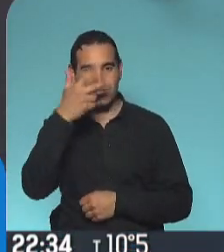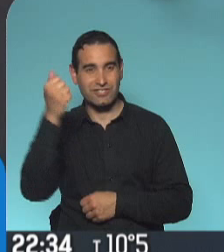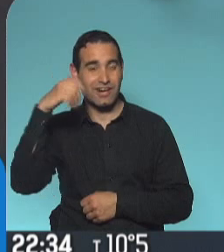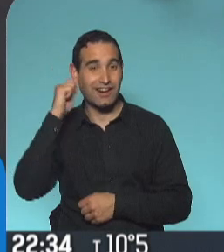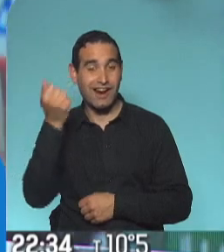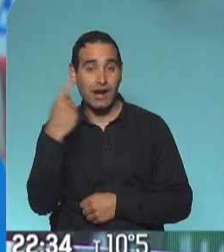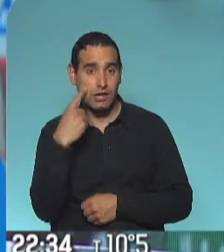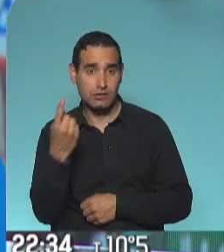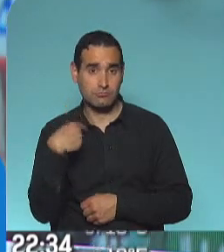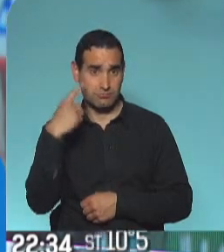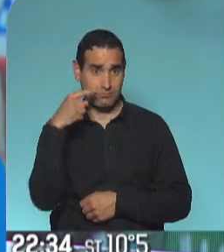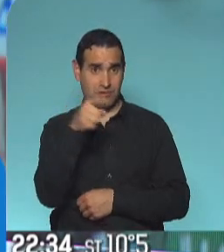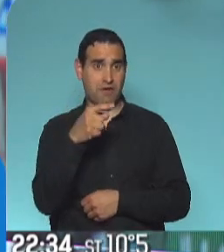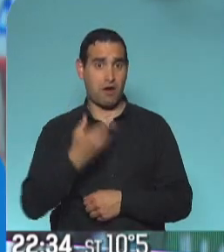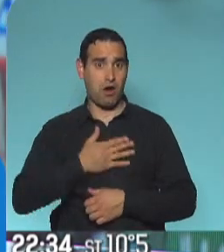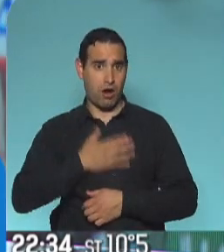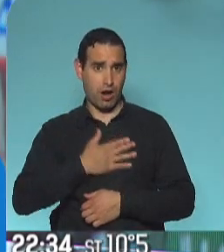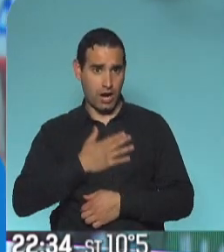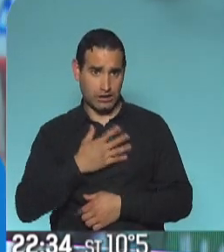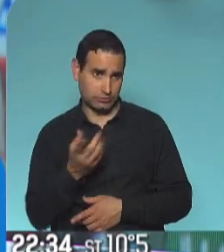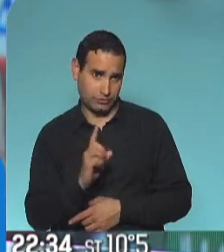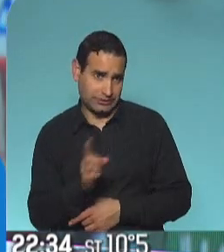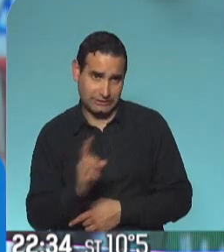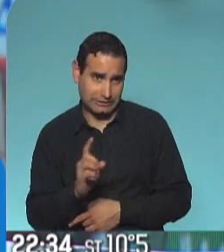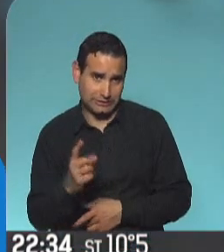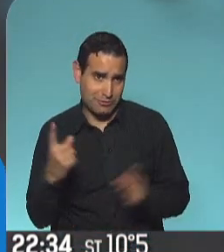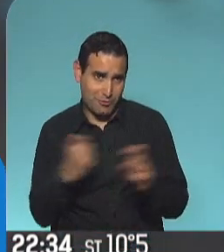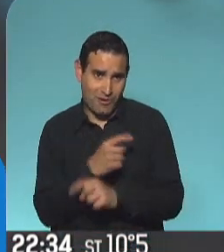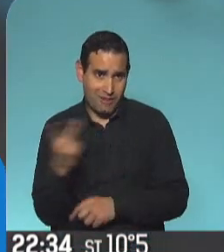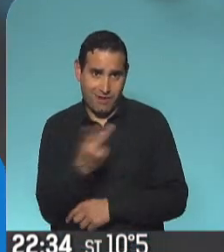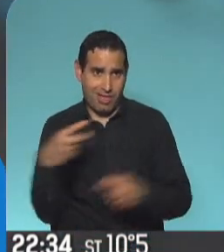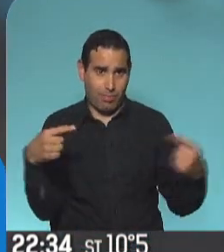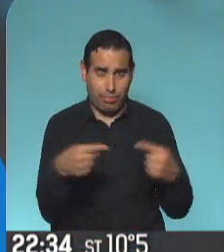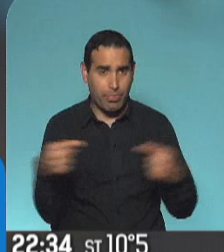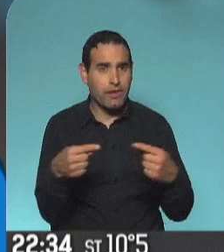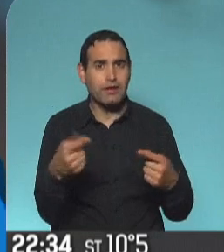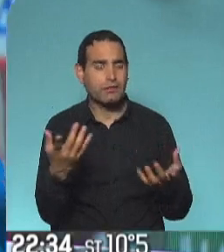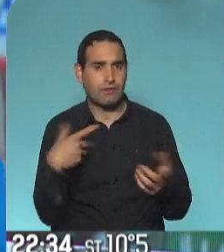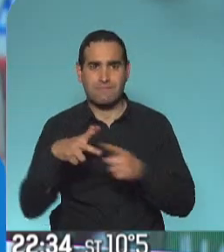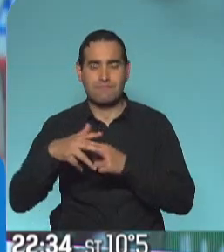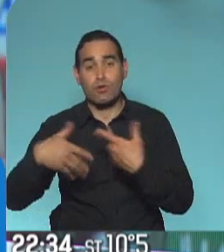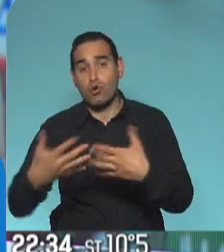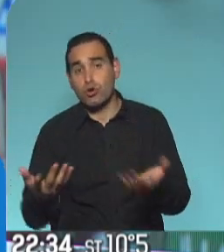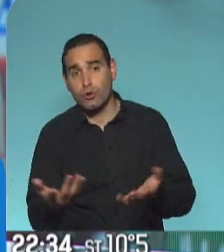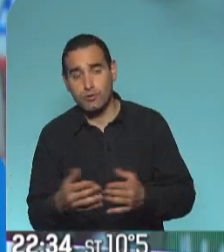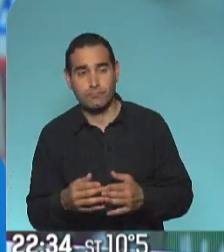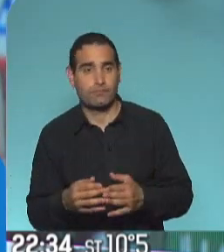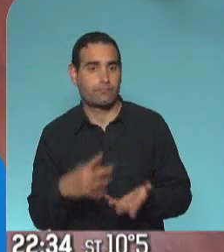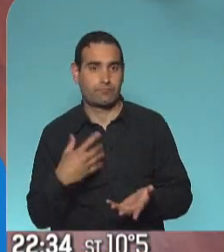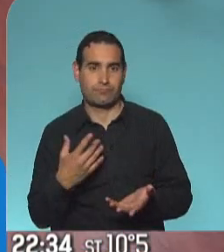obviamente no puede estar muy feliz con esta configuración de un conflicto, con el agravamiento futuro. Claro. Es decir, las tecnológicas